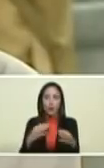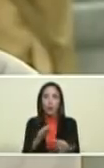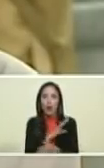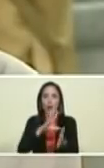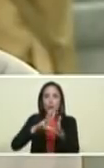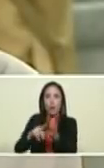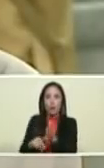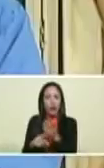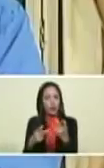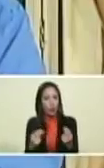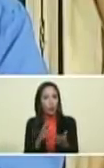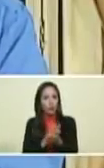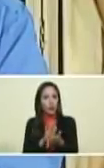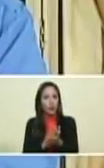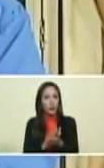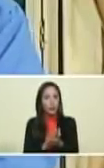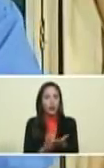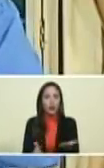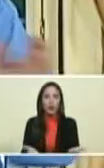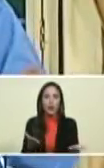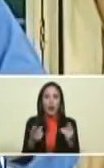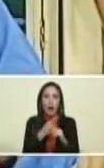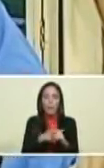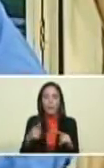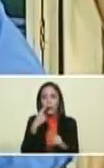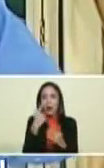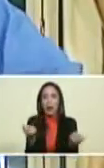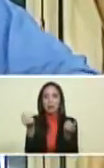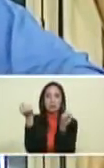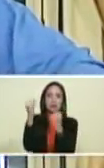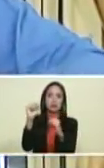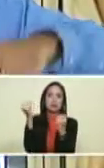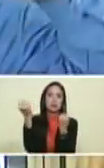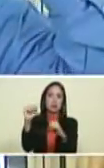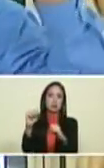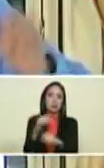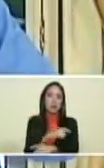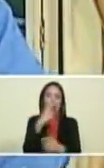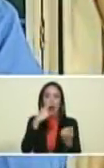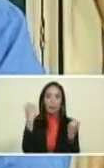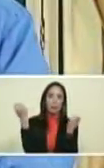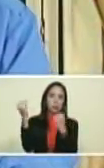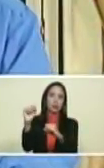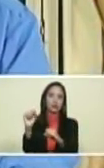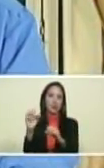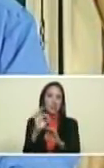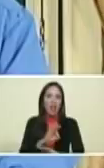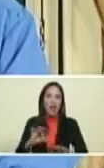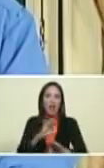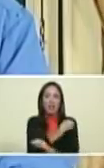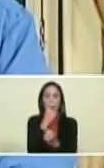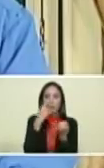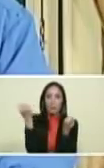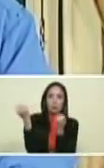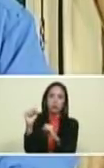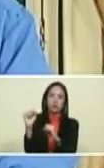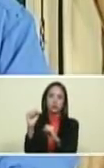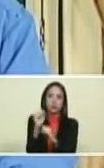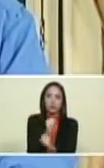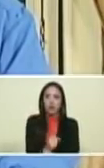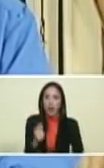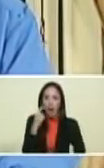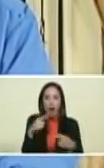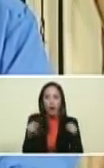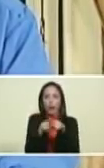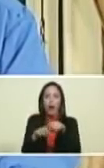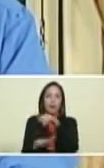robaron. Pero parece que hubiera hablado con una pared o que hubiera pegado un grito al viento. Cuando uno trata con malandros,